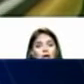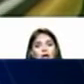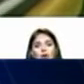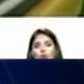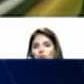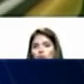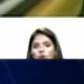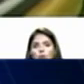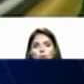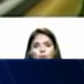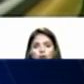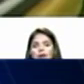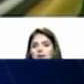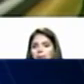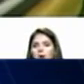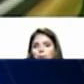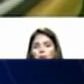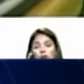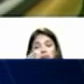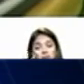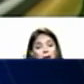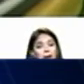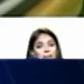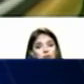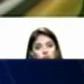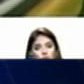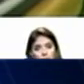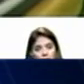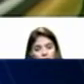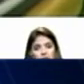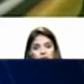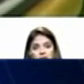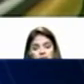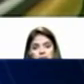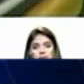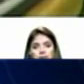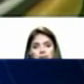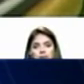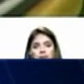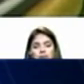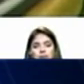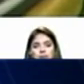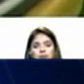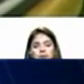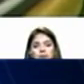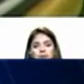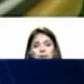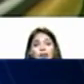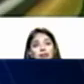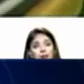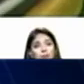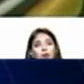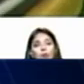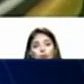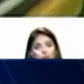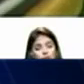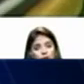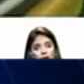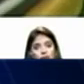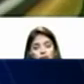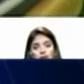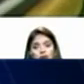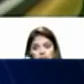moral y política de los presuntos responsables. Este numeral, el 10, es también muy relevante,